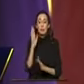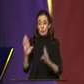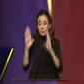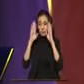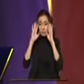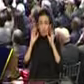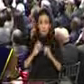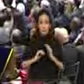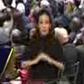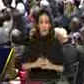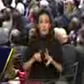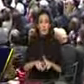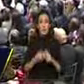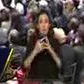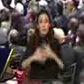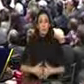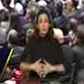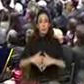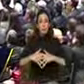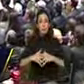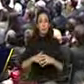gestación.